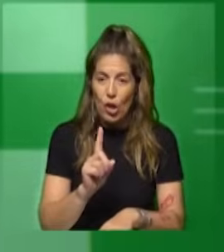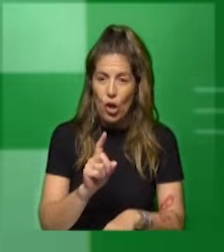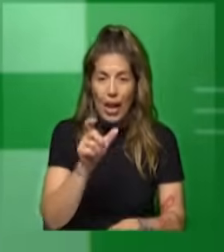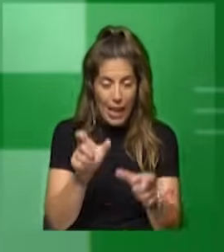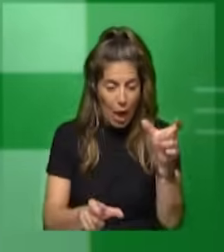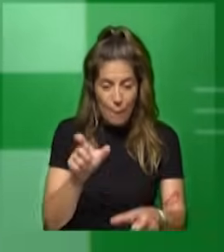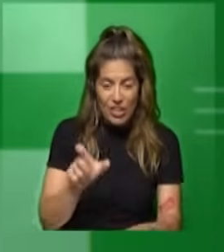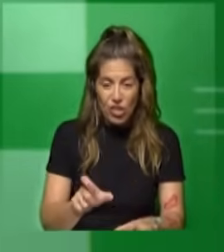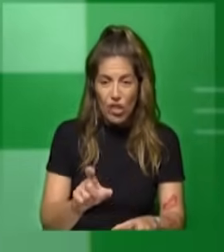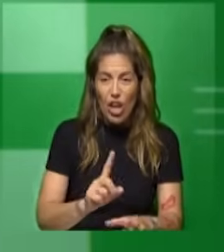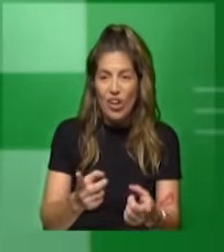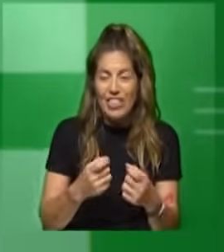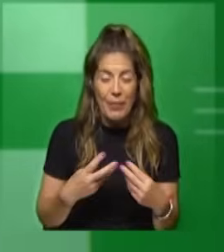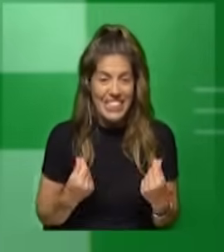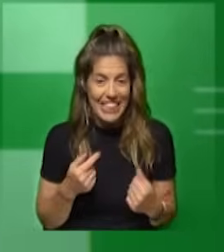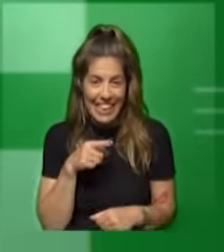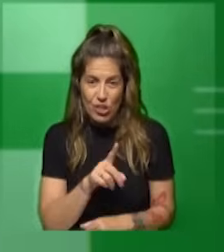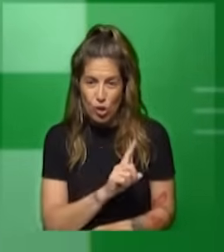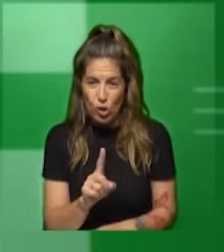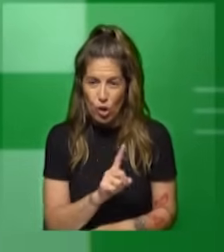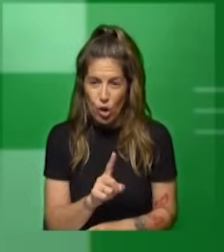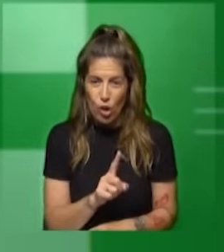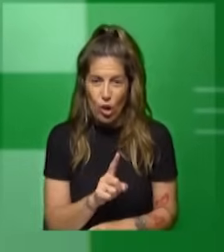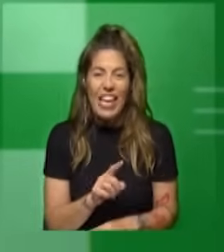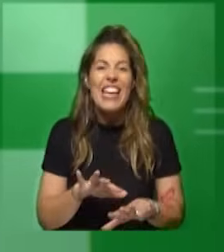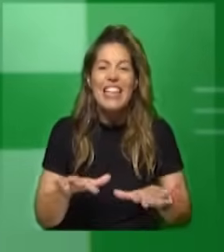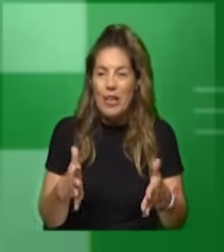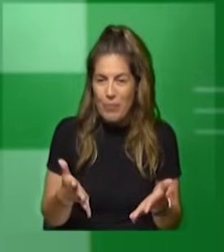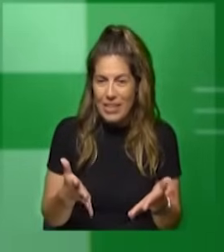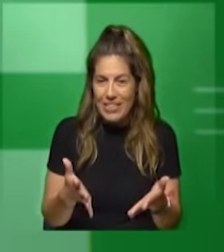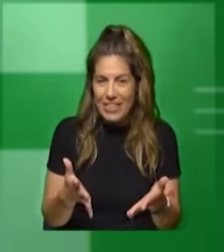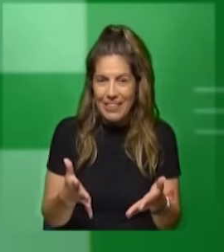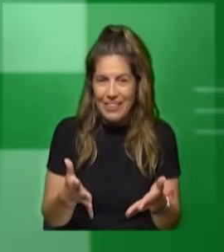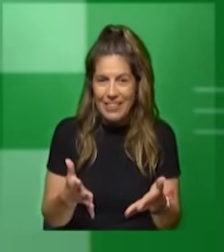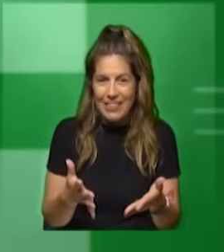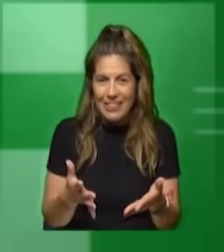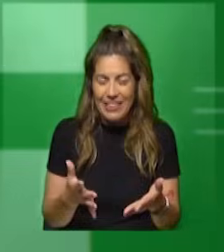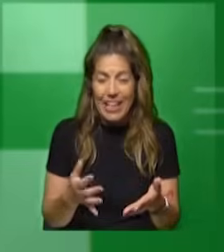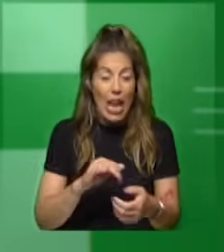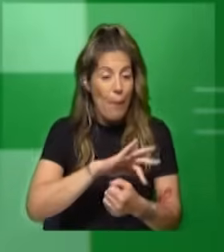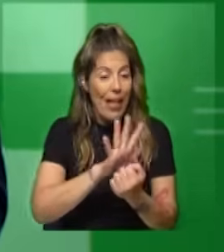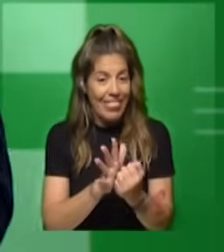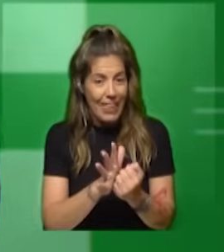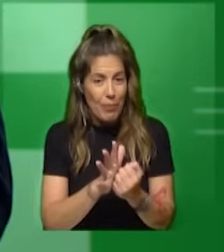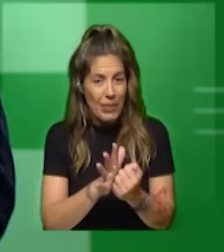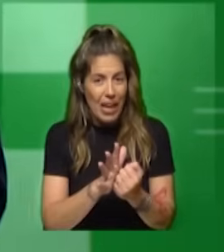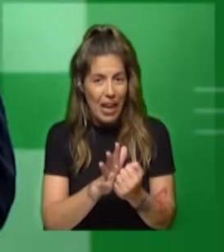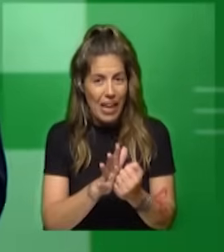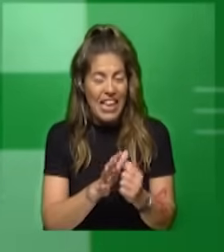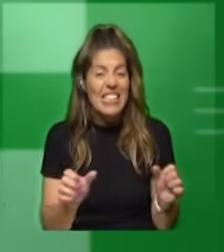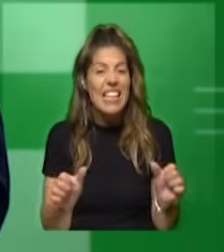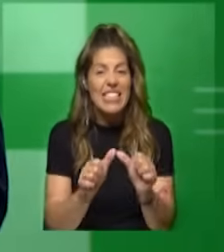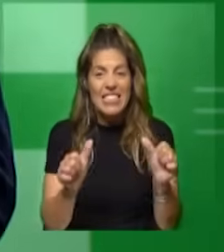gente no necesariamente siente eso, porque ¿qué pasa? En la pandemia se instituyó toda una